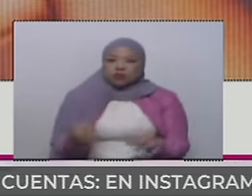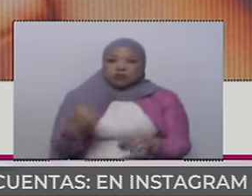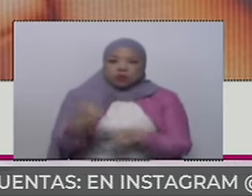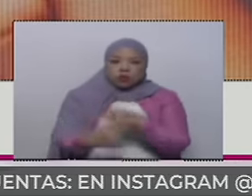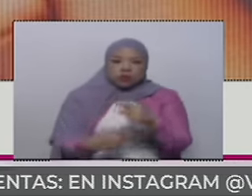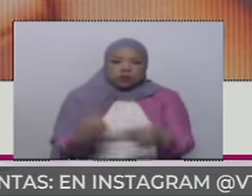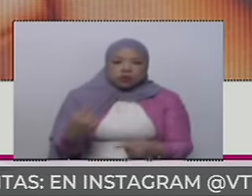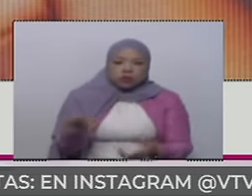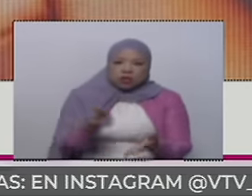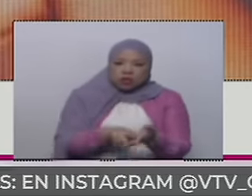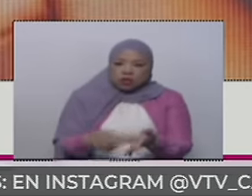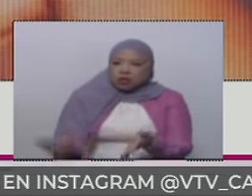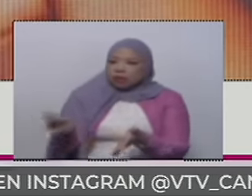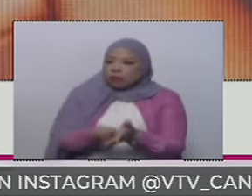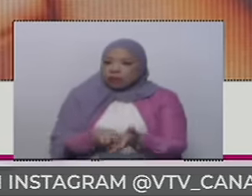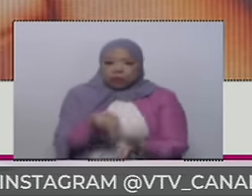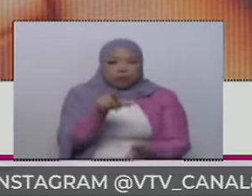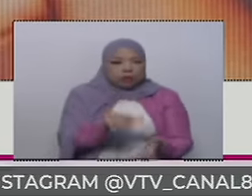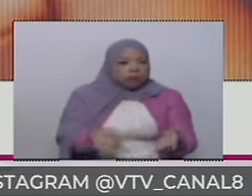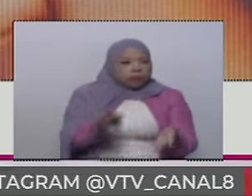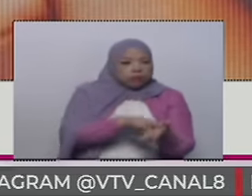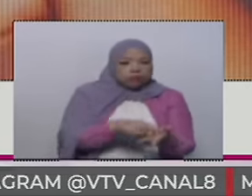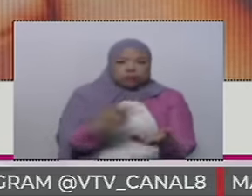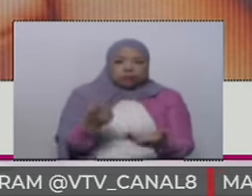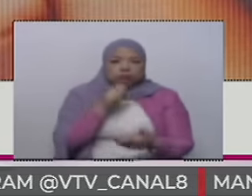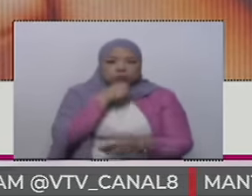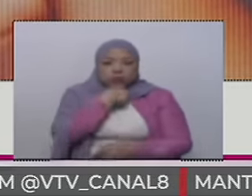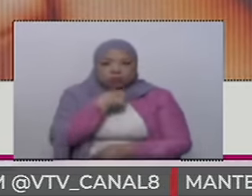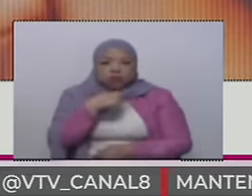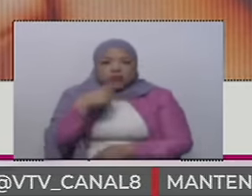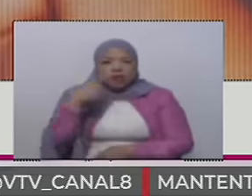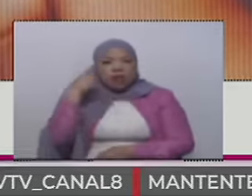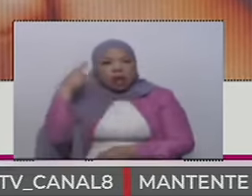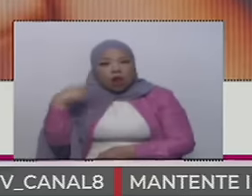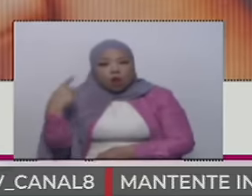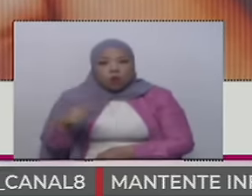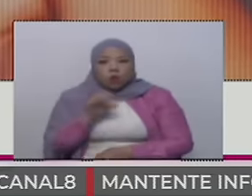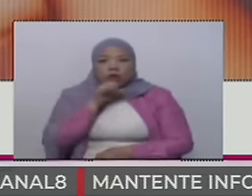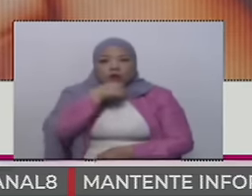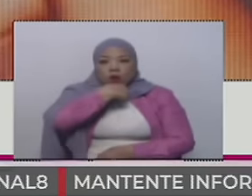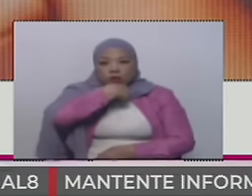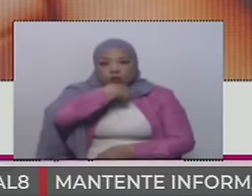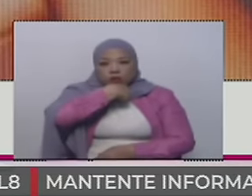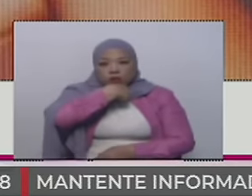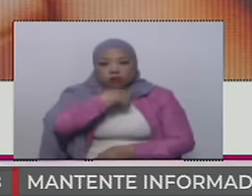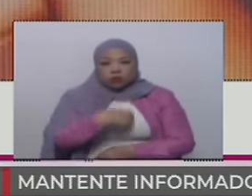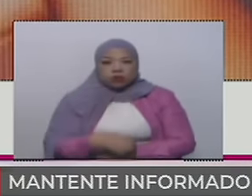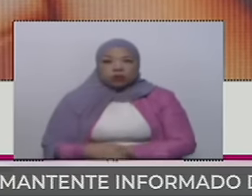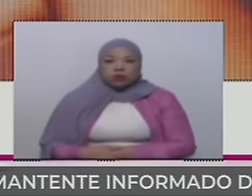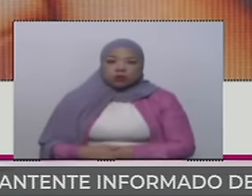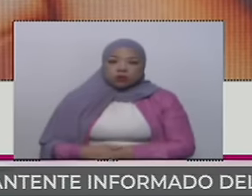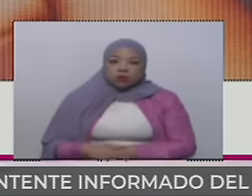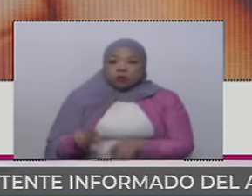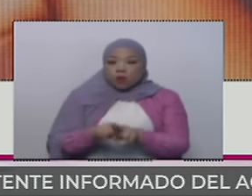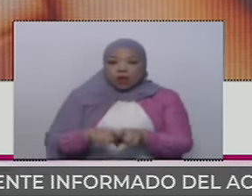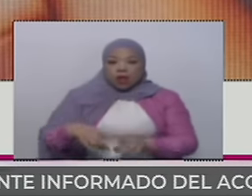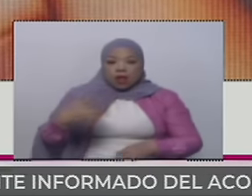tal recurrencia, ¿verdad? La demencia senil y el mal de